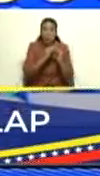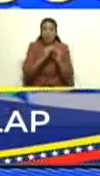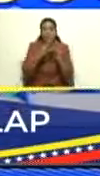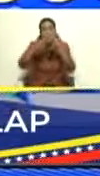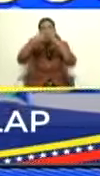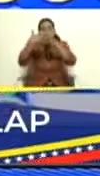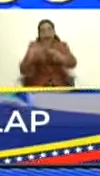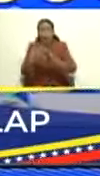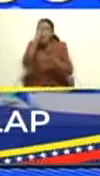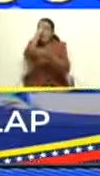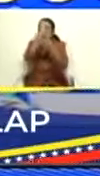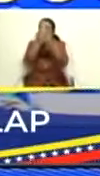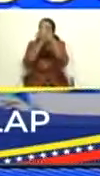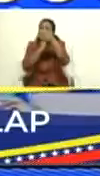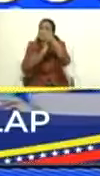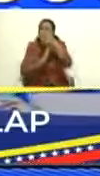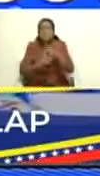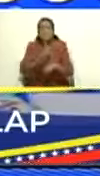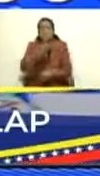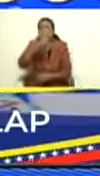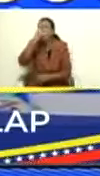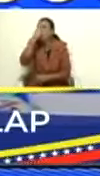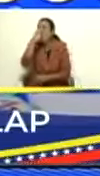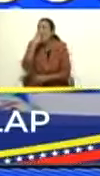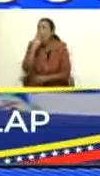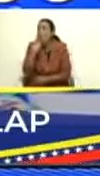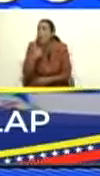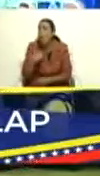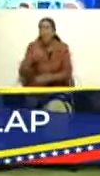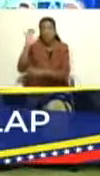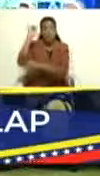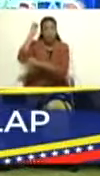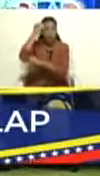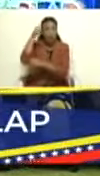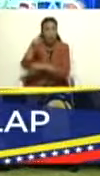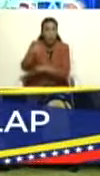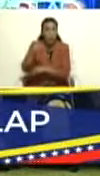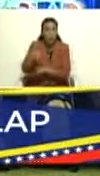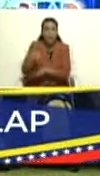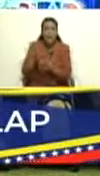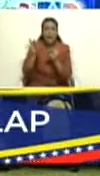populares más humildes del Yaracuy,